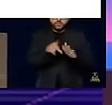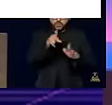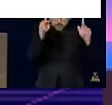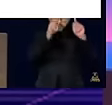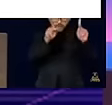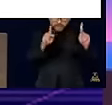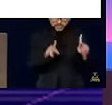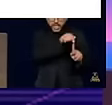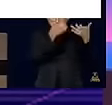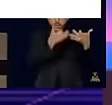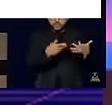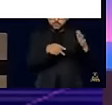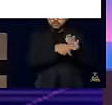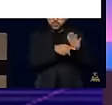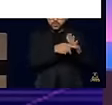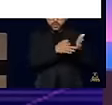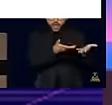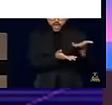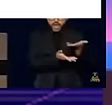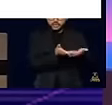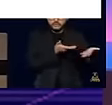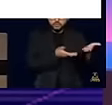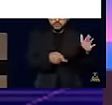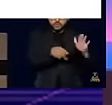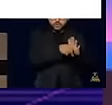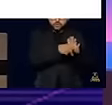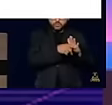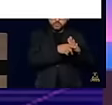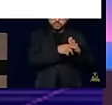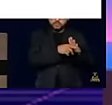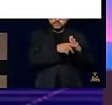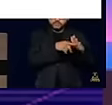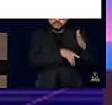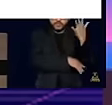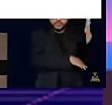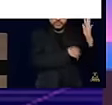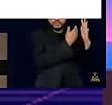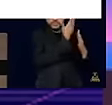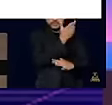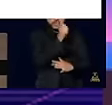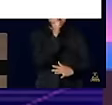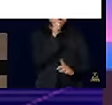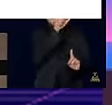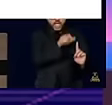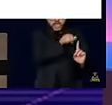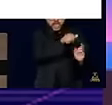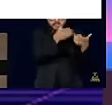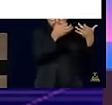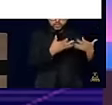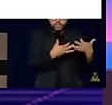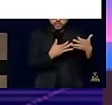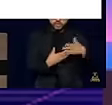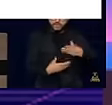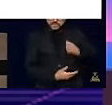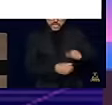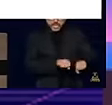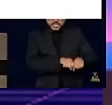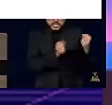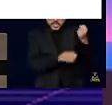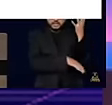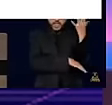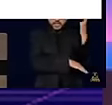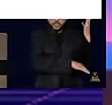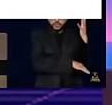que están ahí como volando. No sé, los estaré leyendo. Yo, en mi opinión, hago un llamado, como siempre, a la paz, a